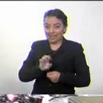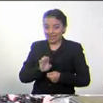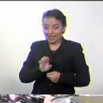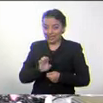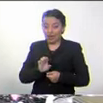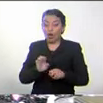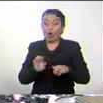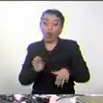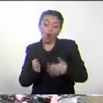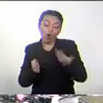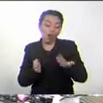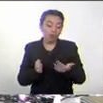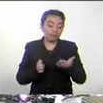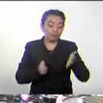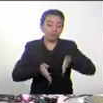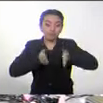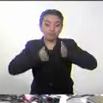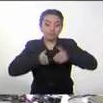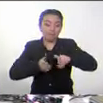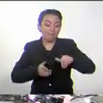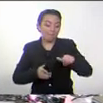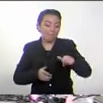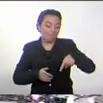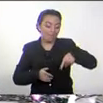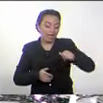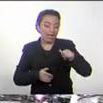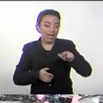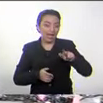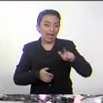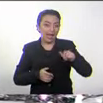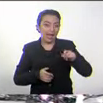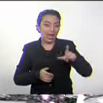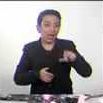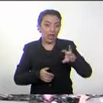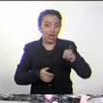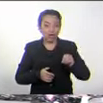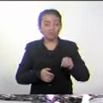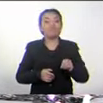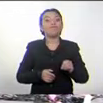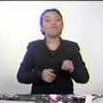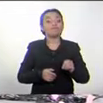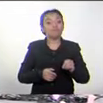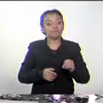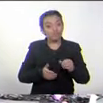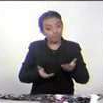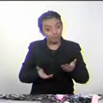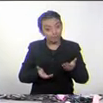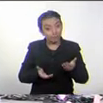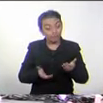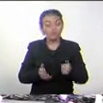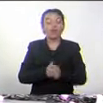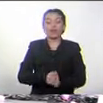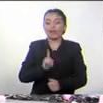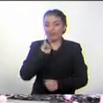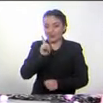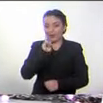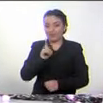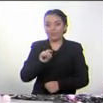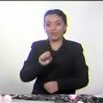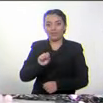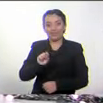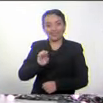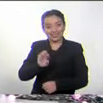respuesta fue un circuito en serie, estás en lo correcto. Para toda esta clase, si notas,